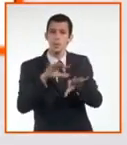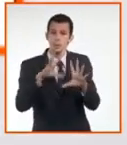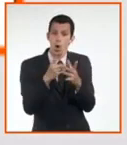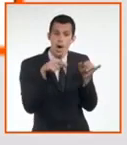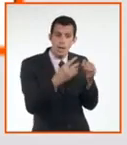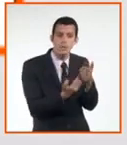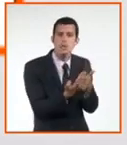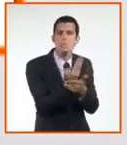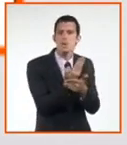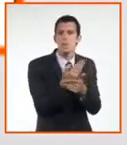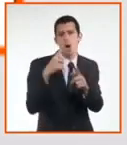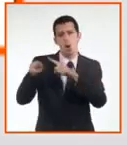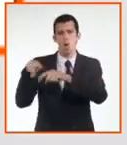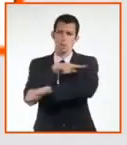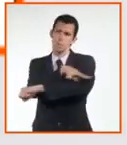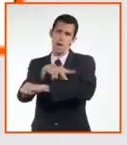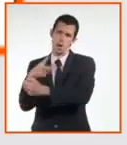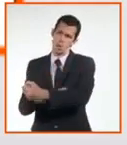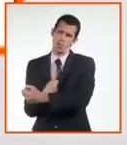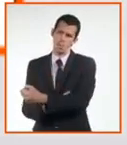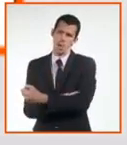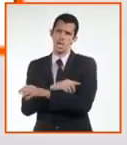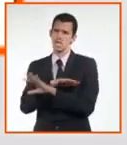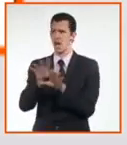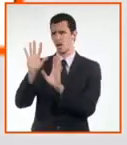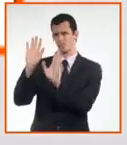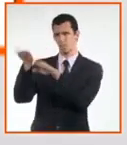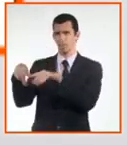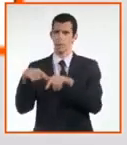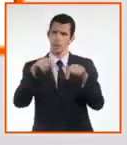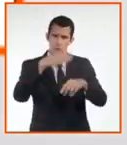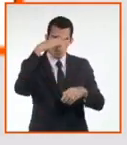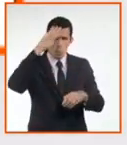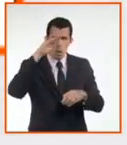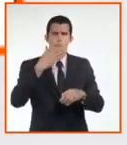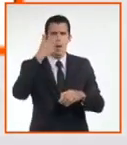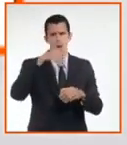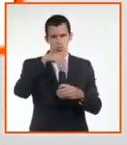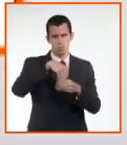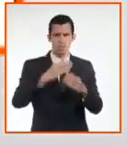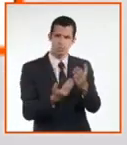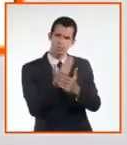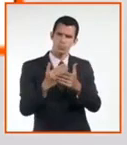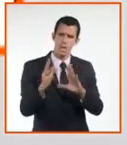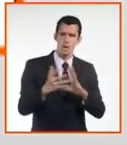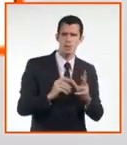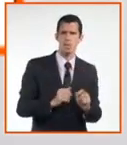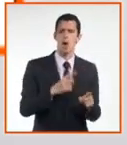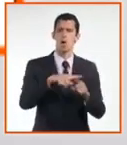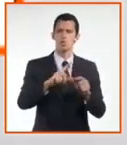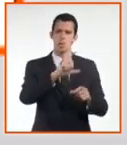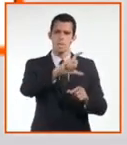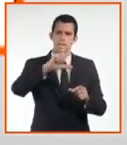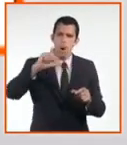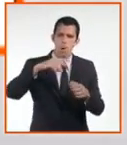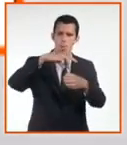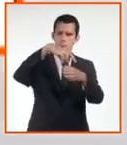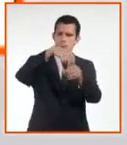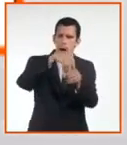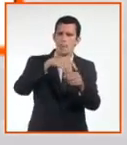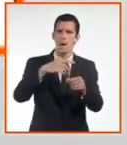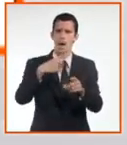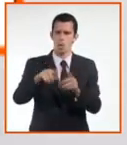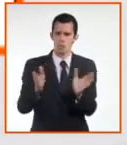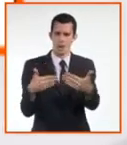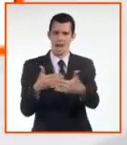y garantizan prácticamente todo en manera de envase secundario y estamos trabajando ahora en material de envase primario que es más complejo